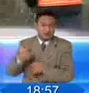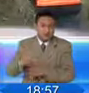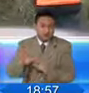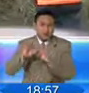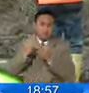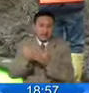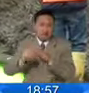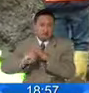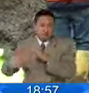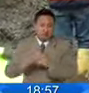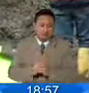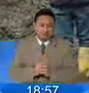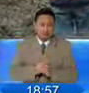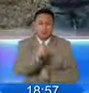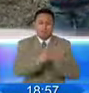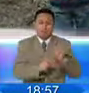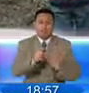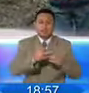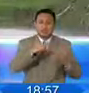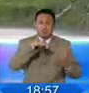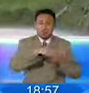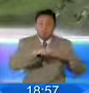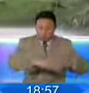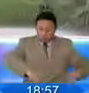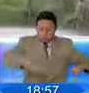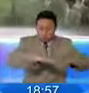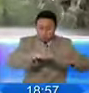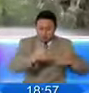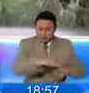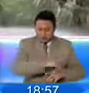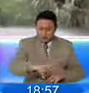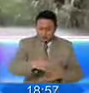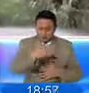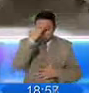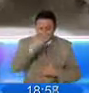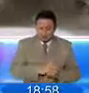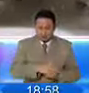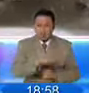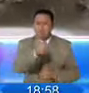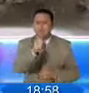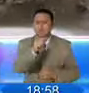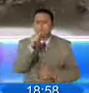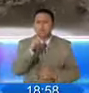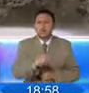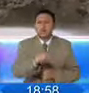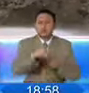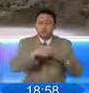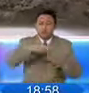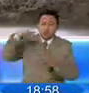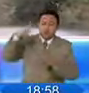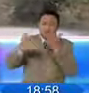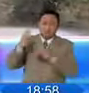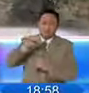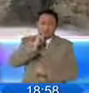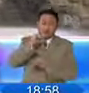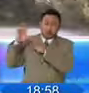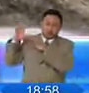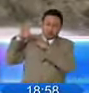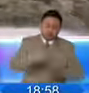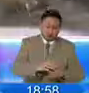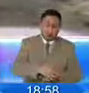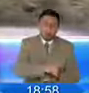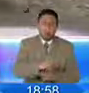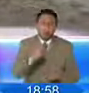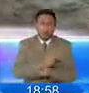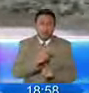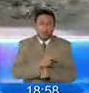evacuadas. Geólogos realizan los estudios en la parte alta. Se conoce que al menos 10.000 metros cúbicos podrían aún descender, por lo que el peligro